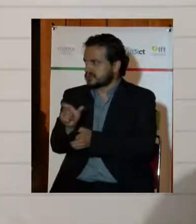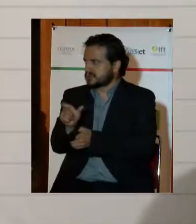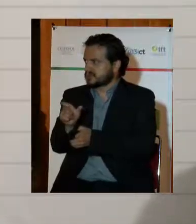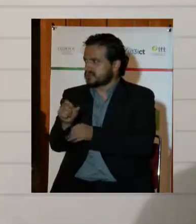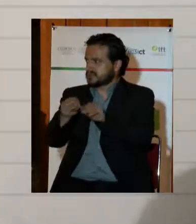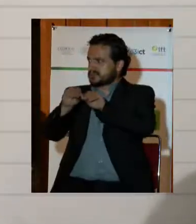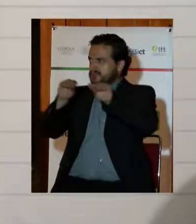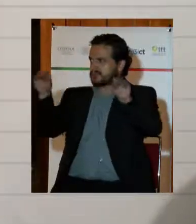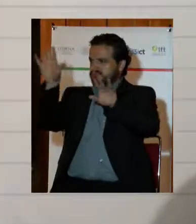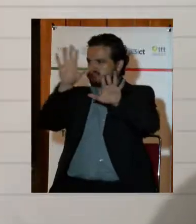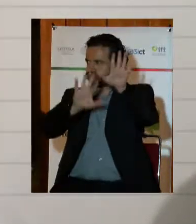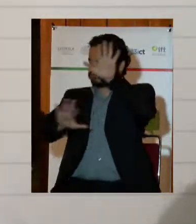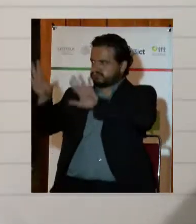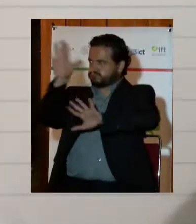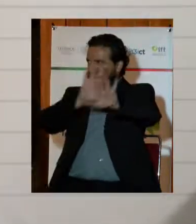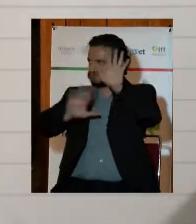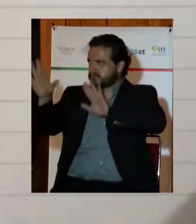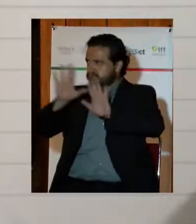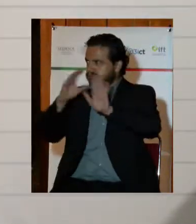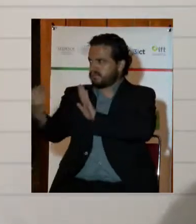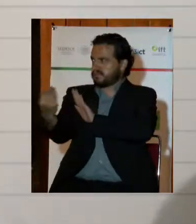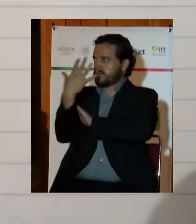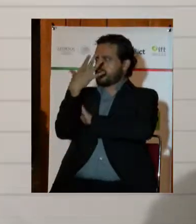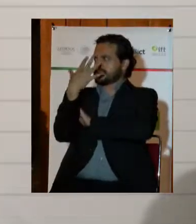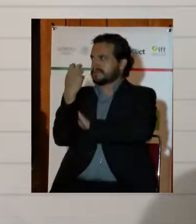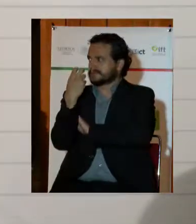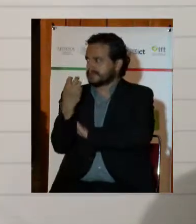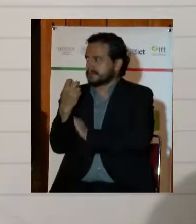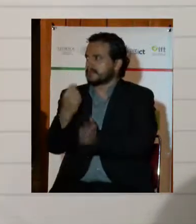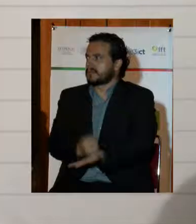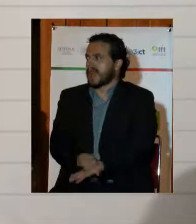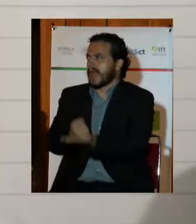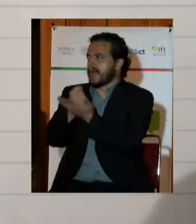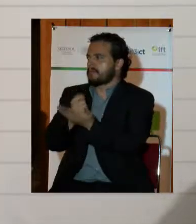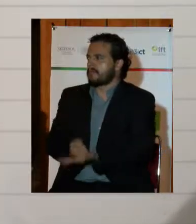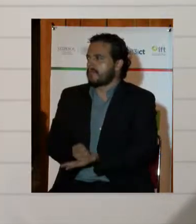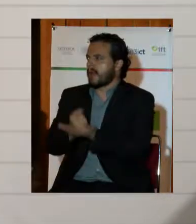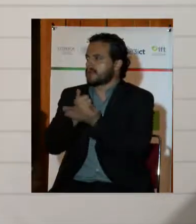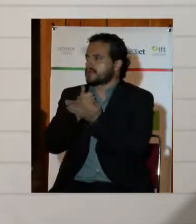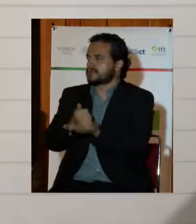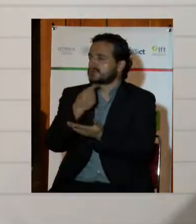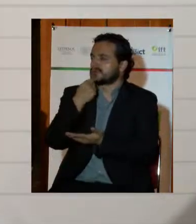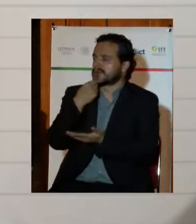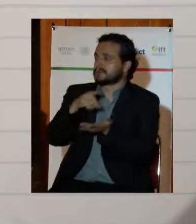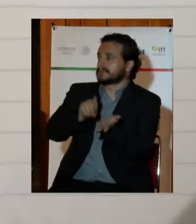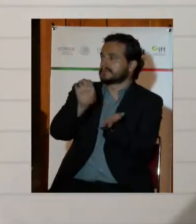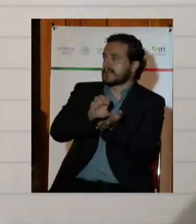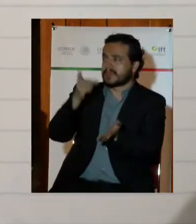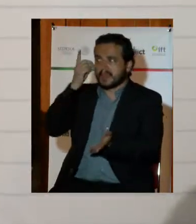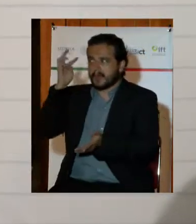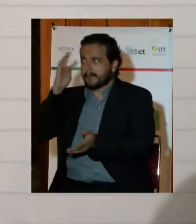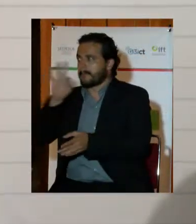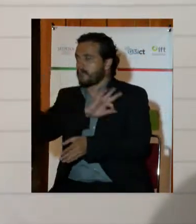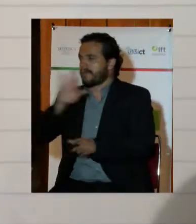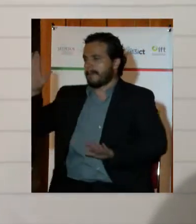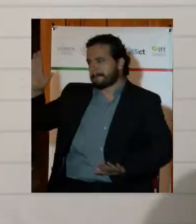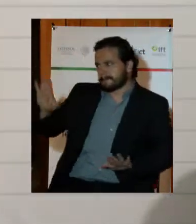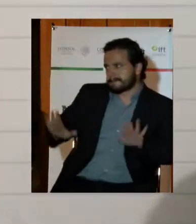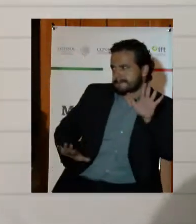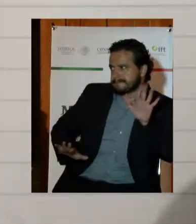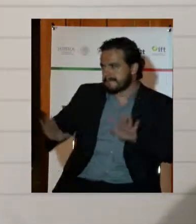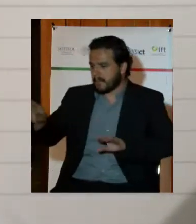entretenida ayuda a que esos niños puedan hacer sus terapias y ejercicios físicos en forma de juegos. Otro aspecto